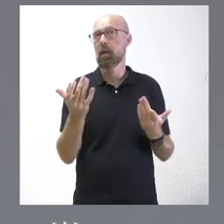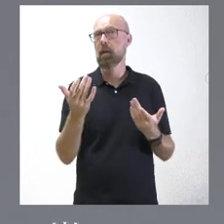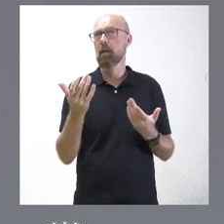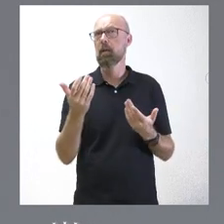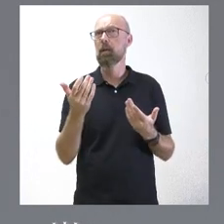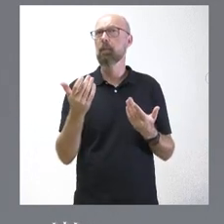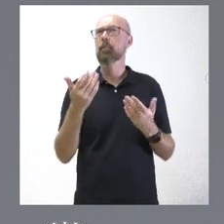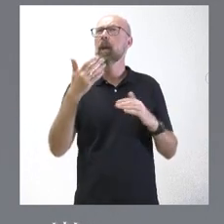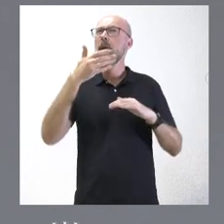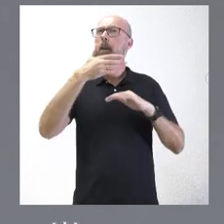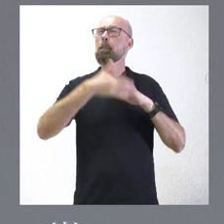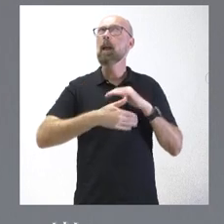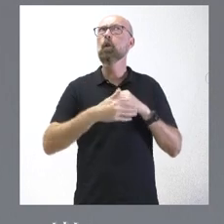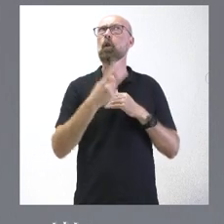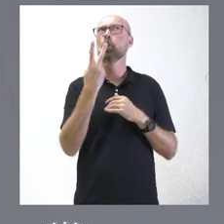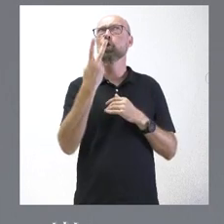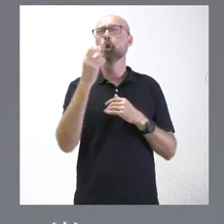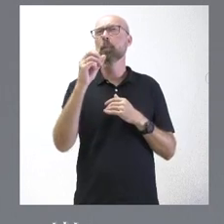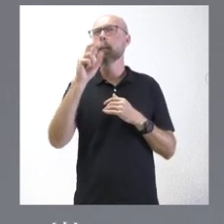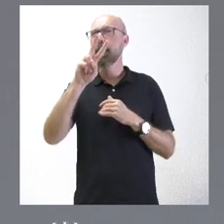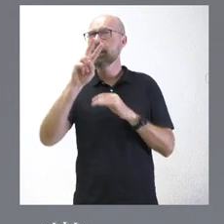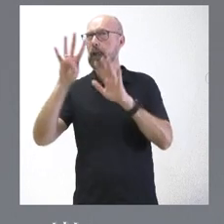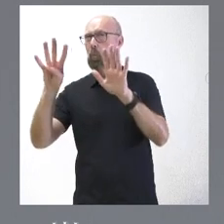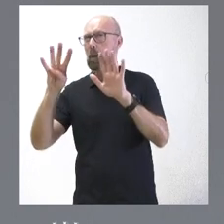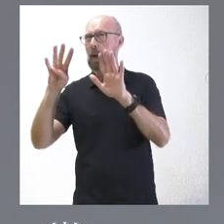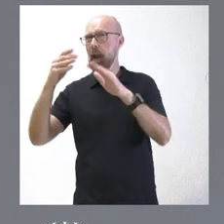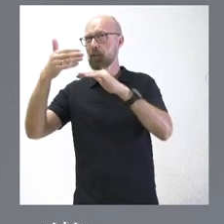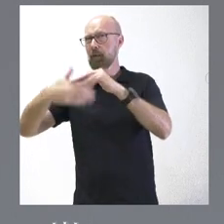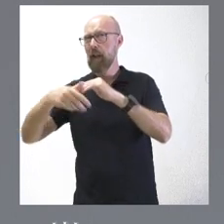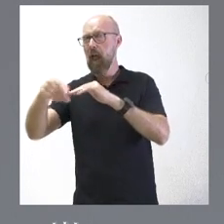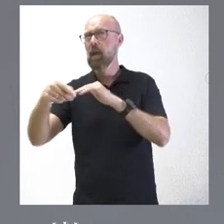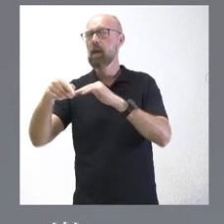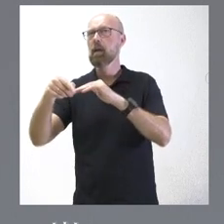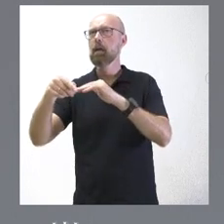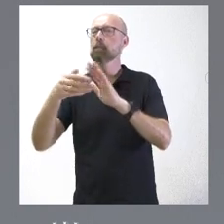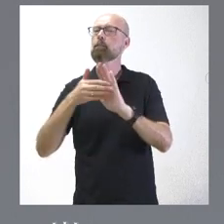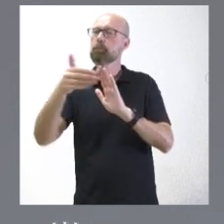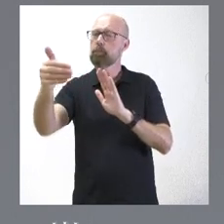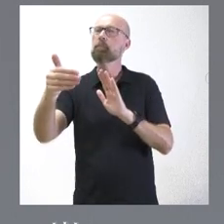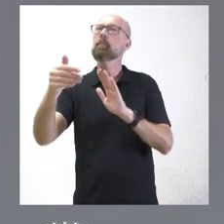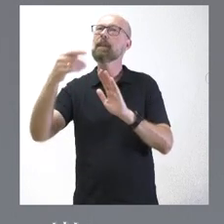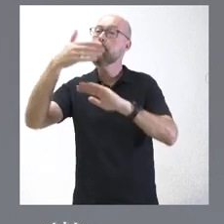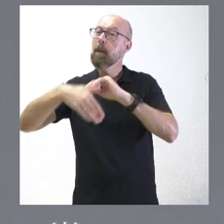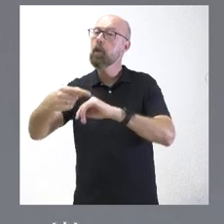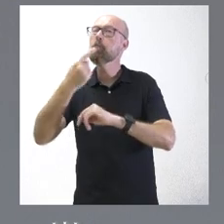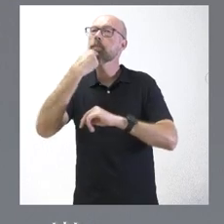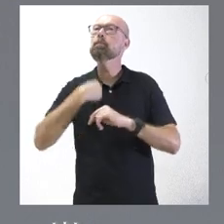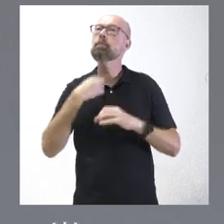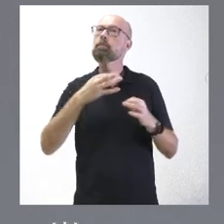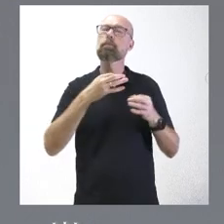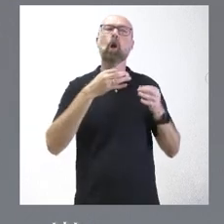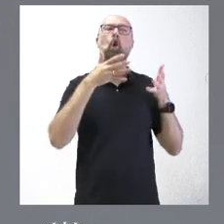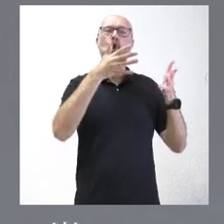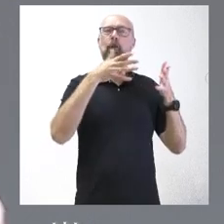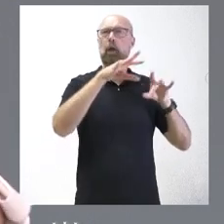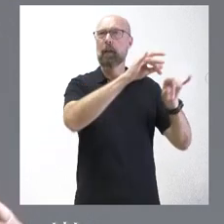de 2029 final del 2029 eso lo ha establecido el consejo territorial de servicios sociales